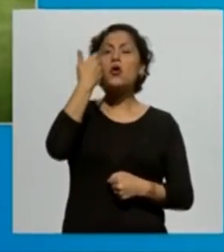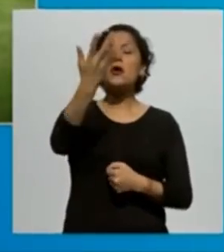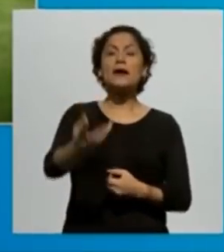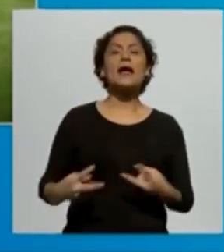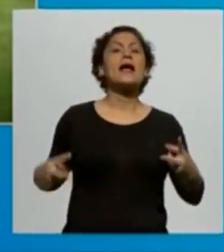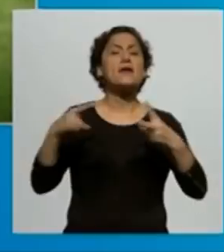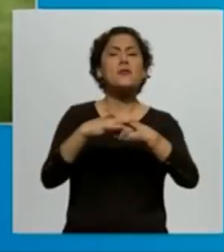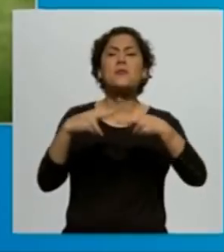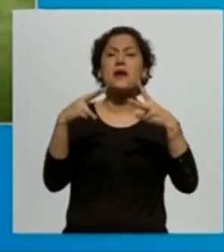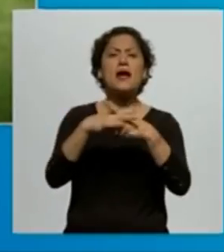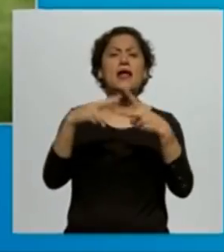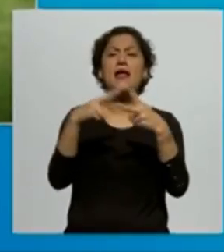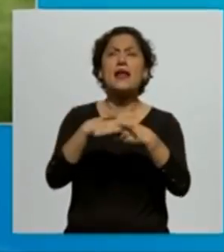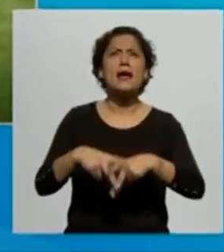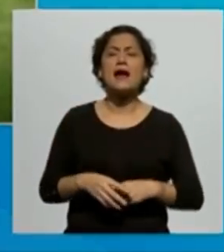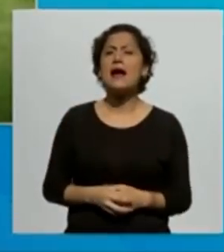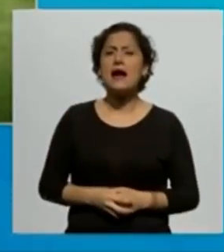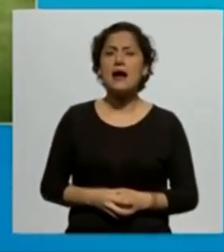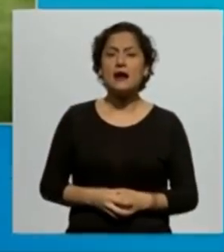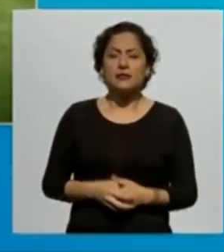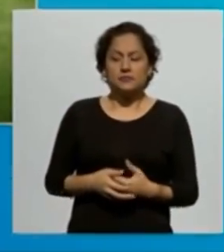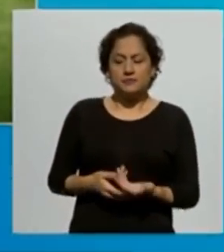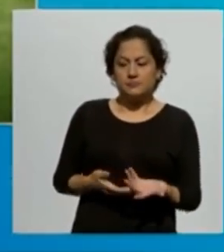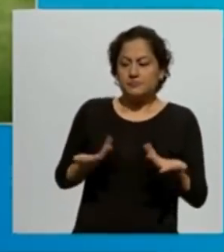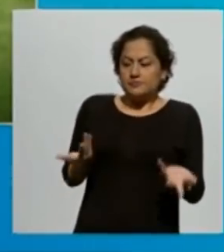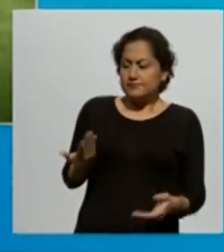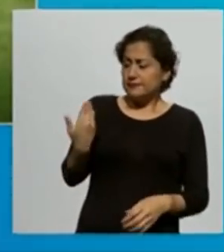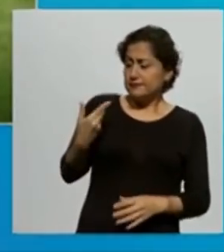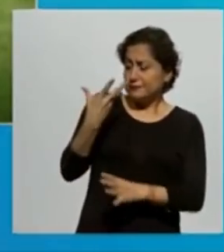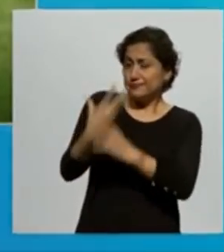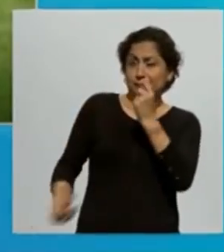combatir! Siempre querías escapar.